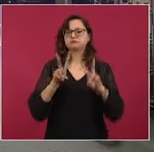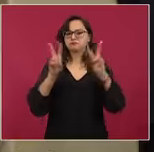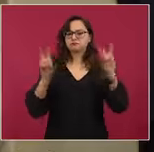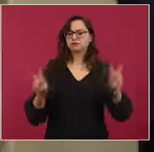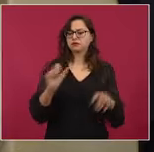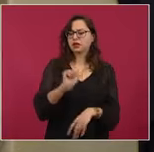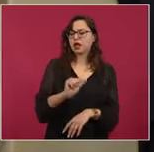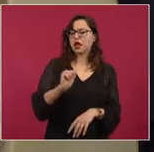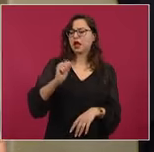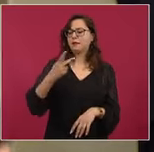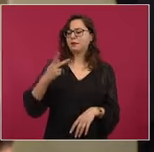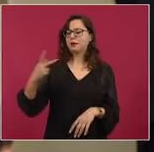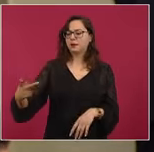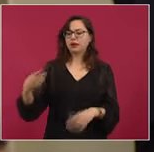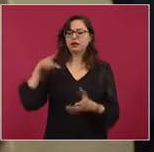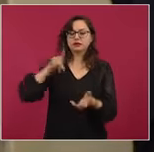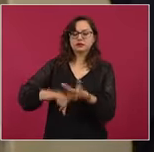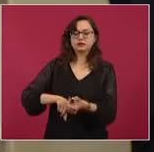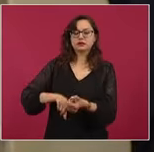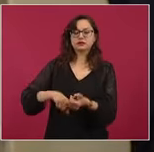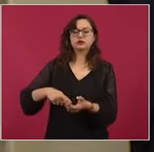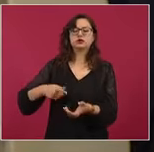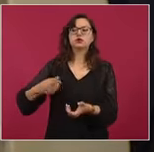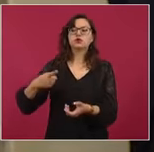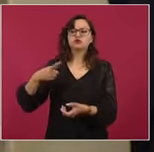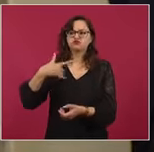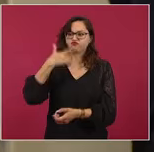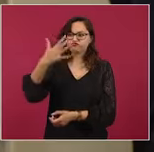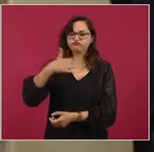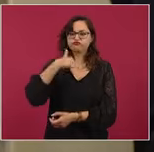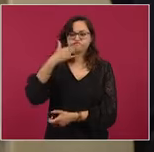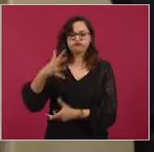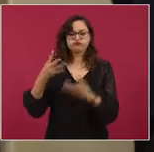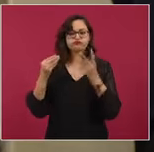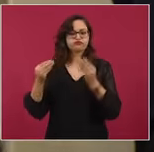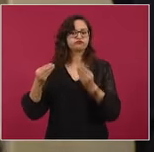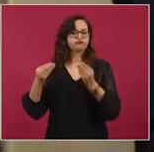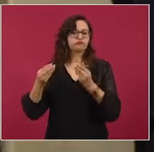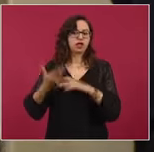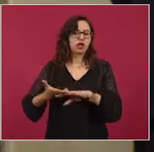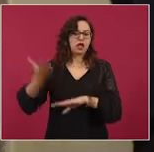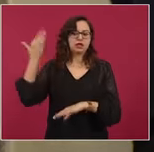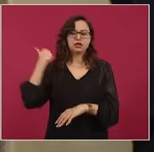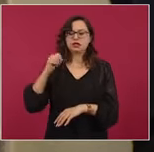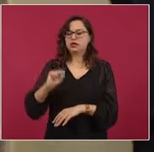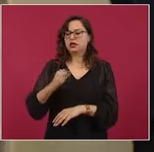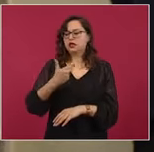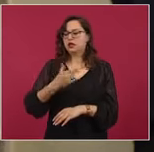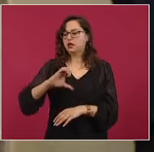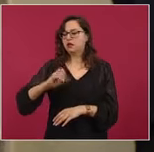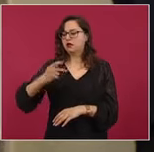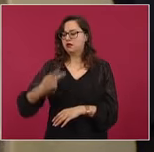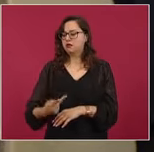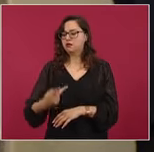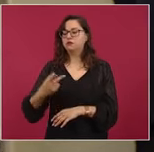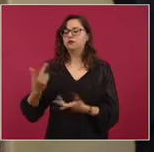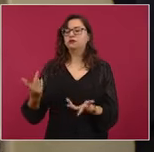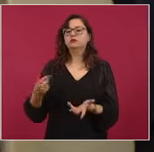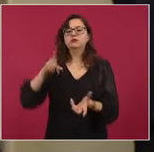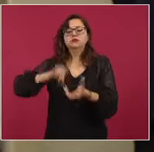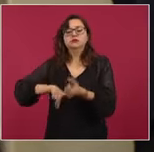corrupto manejado desde la Secretaría de Hacienda, donde recomendaban a estados y municipios, a empresarios, para